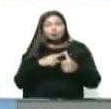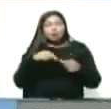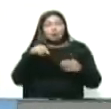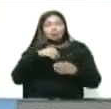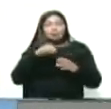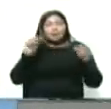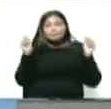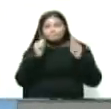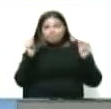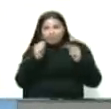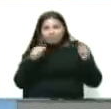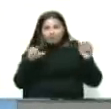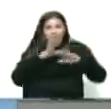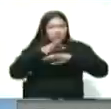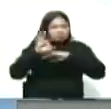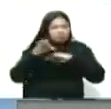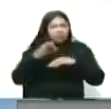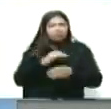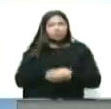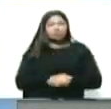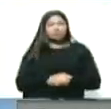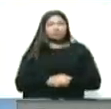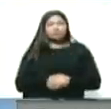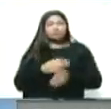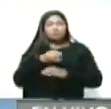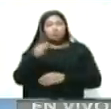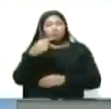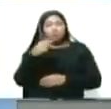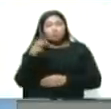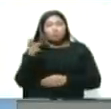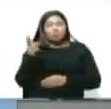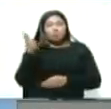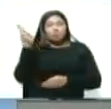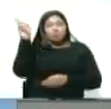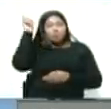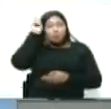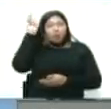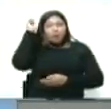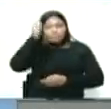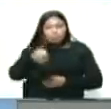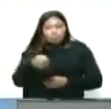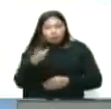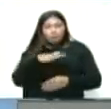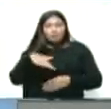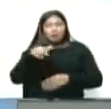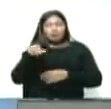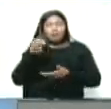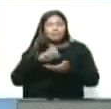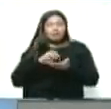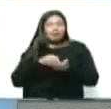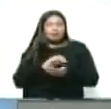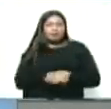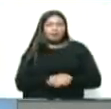Mérida, en el municipio, en los municipios Guaycaipuro, Tomás Lander y Plaza de Miranda,